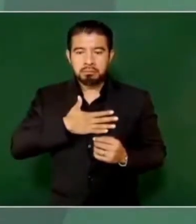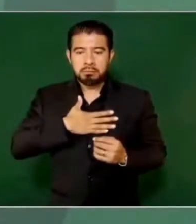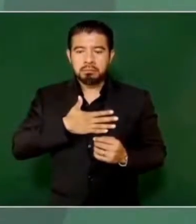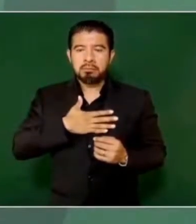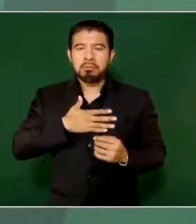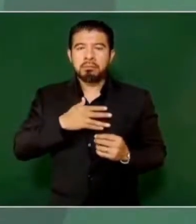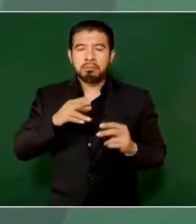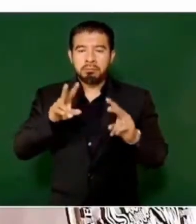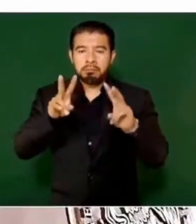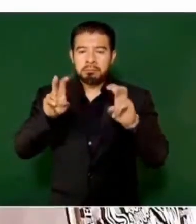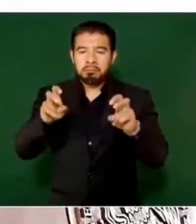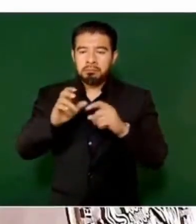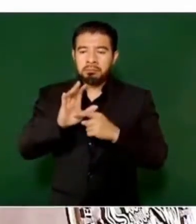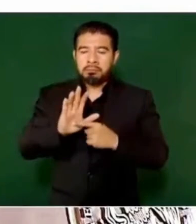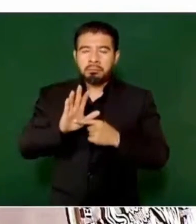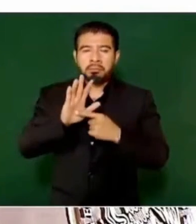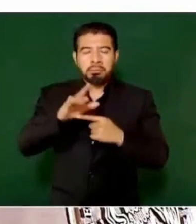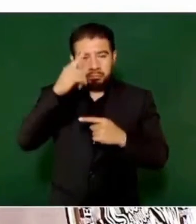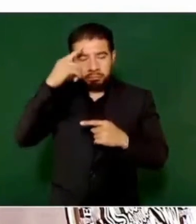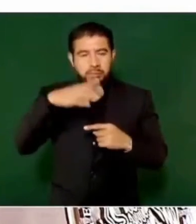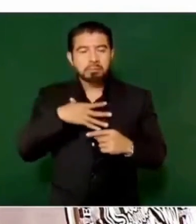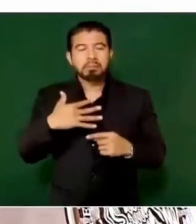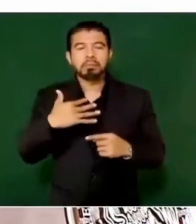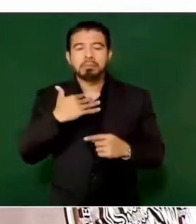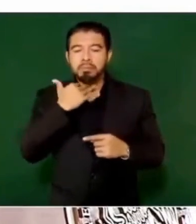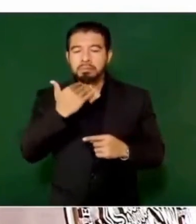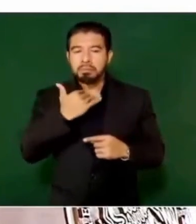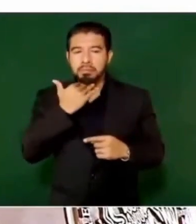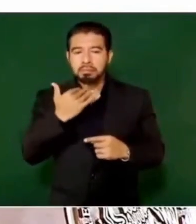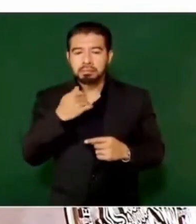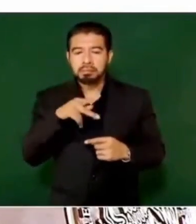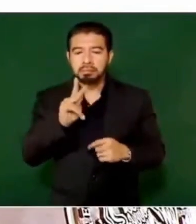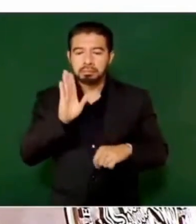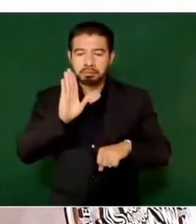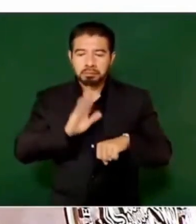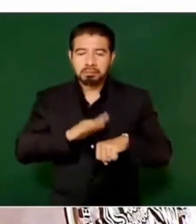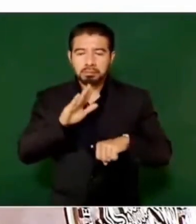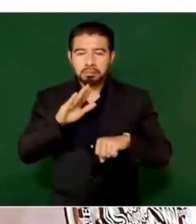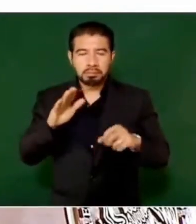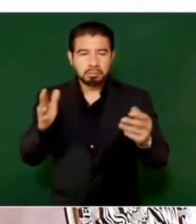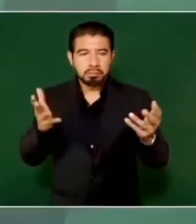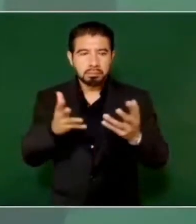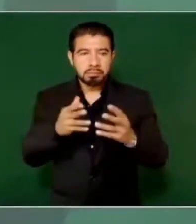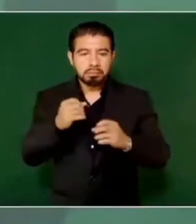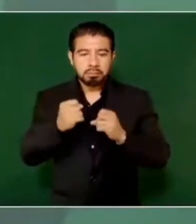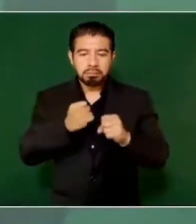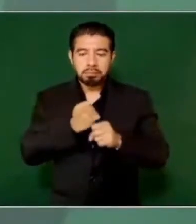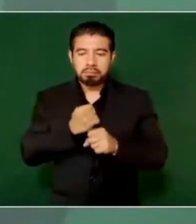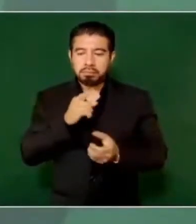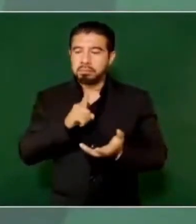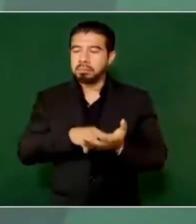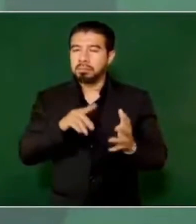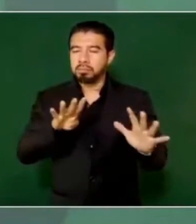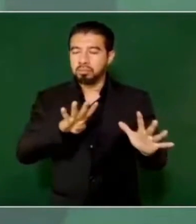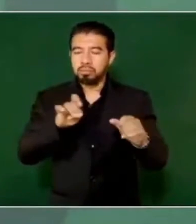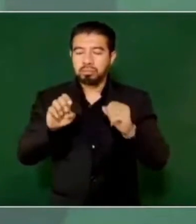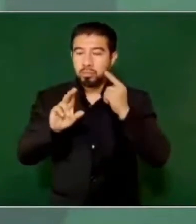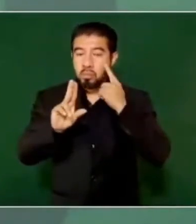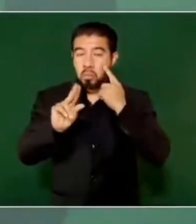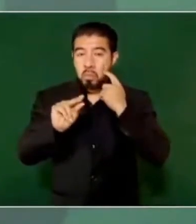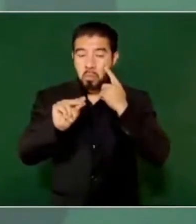la corrupción, pero más en el 88. Sí. O sea,